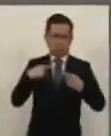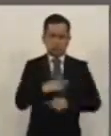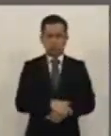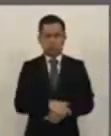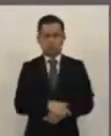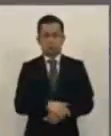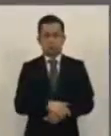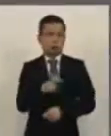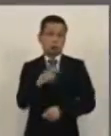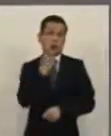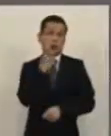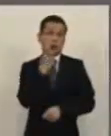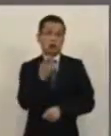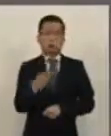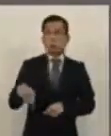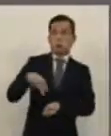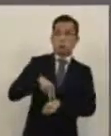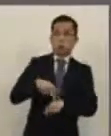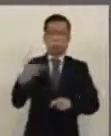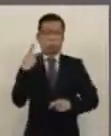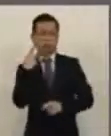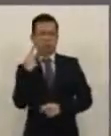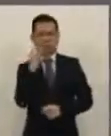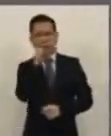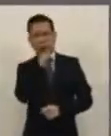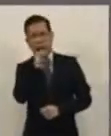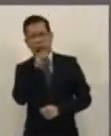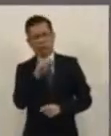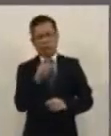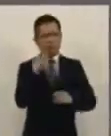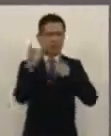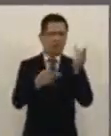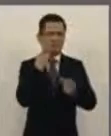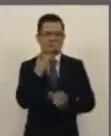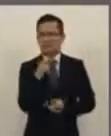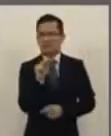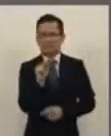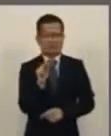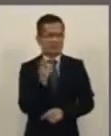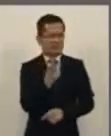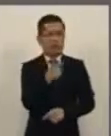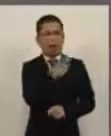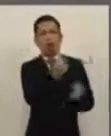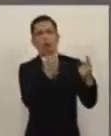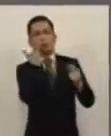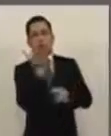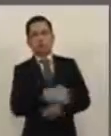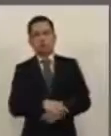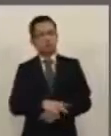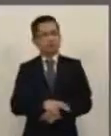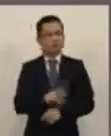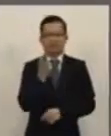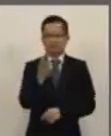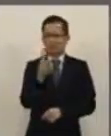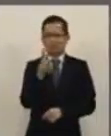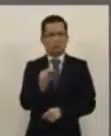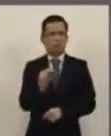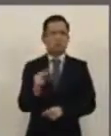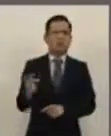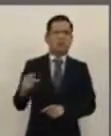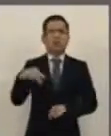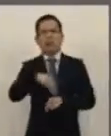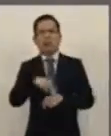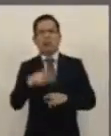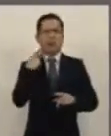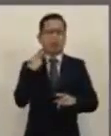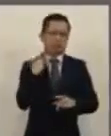buscan darle luego salida. No es una exposición política. Son hechos que ahí